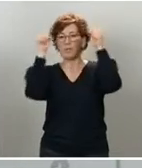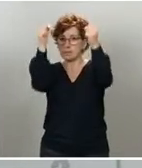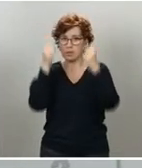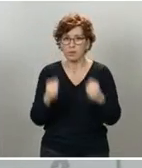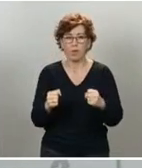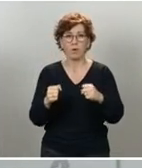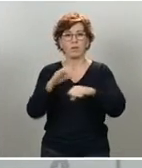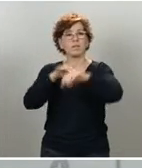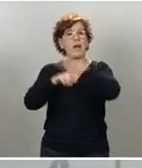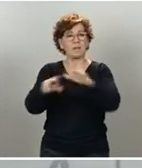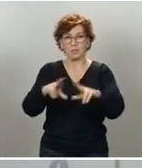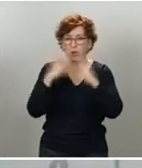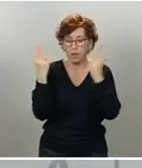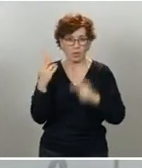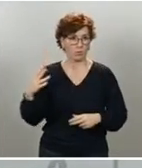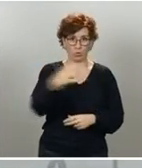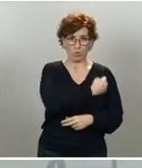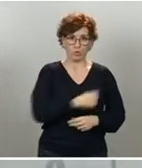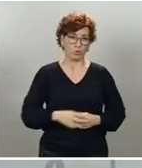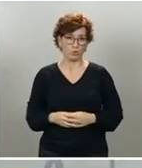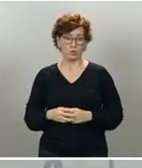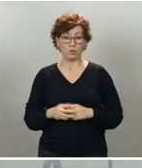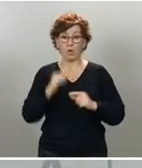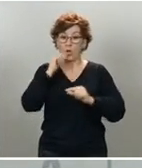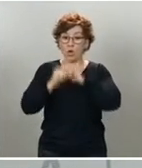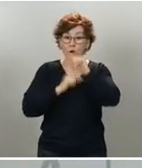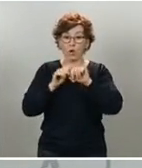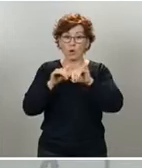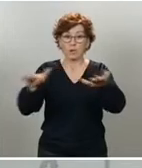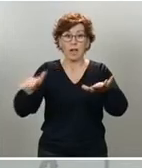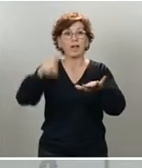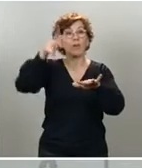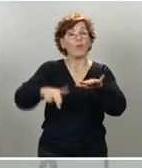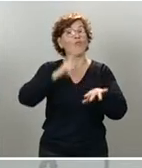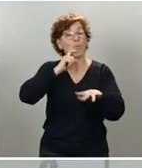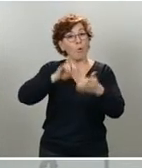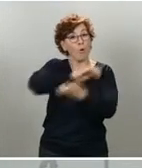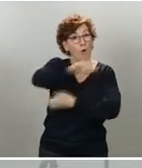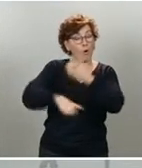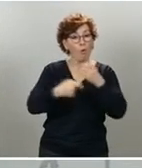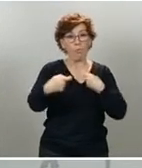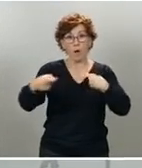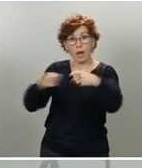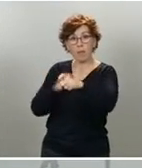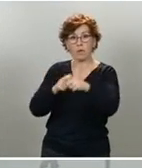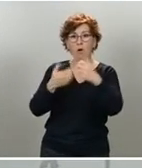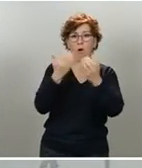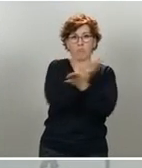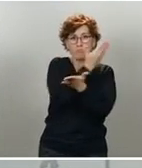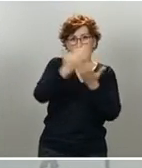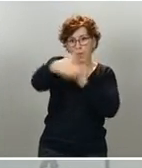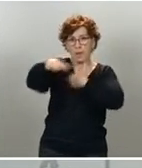sociales. Los contagios no se evitan con polémicas. El virus no se doblega con división. Ningún enfermo se cura con